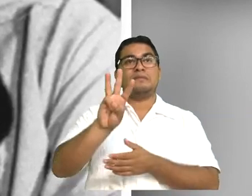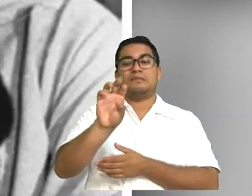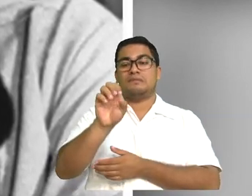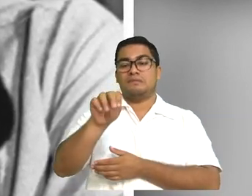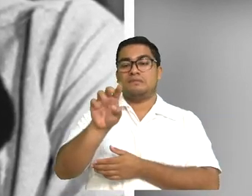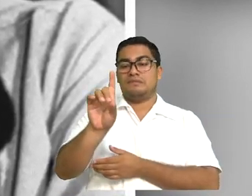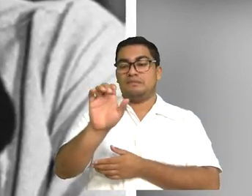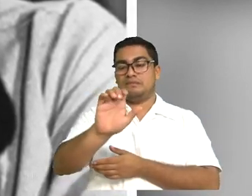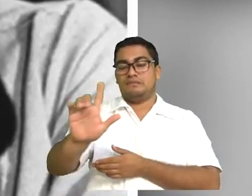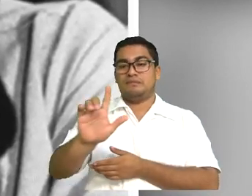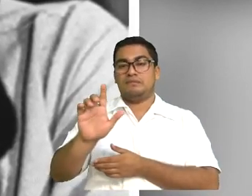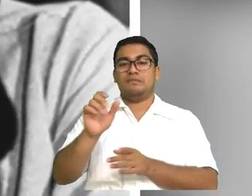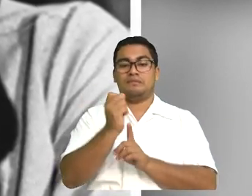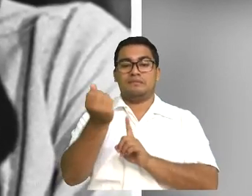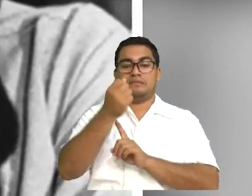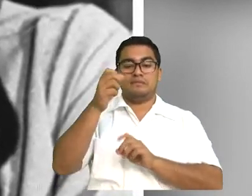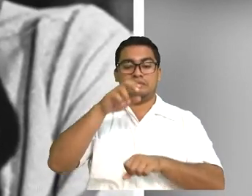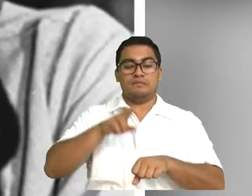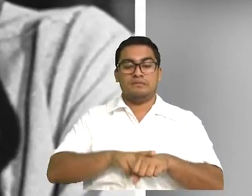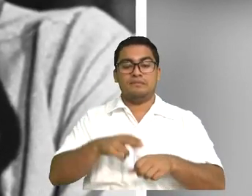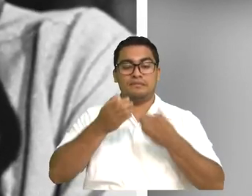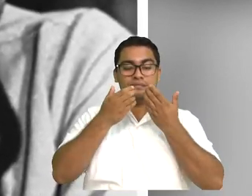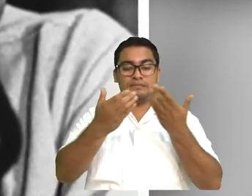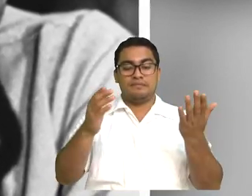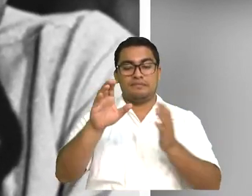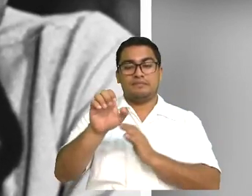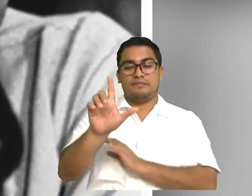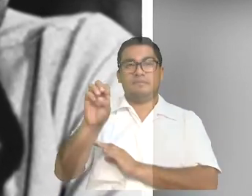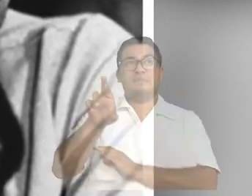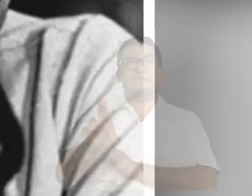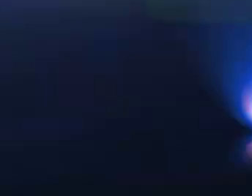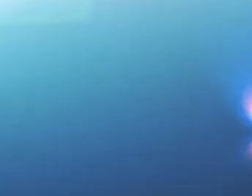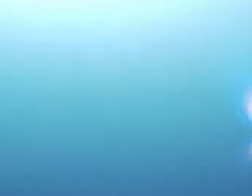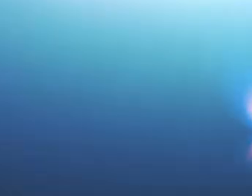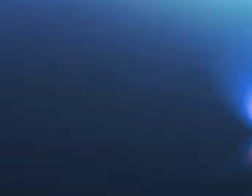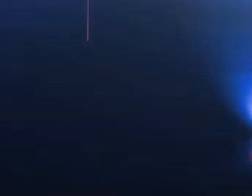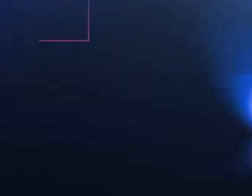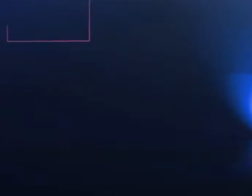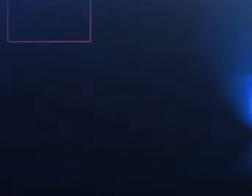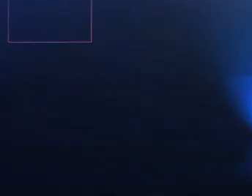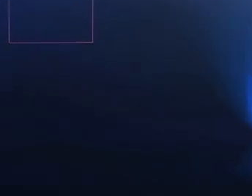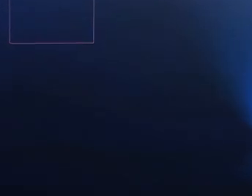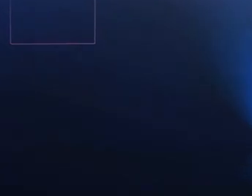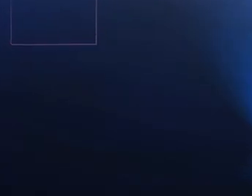Noguera, para el canal parlamentario les informó Elmer Marcia.